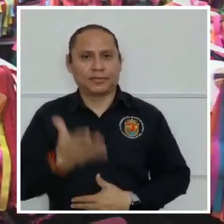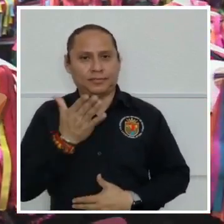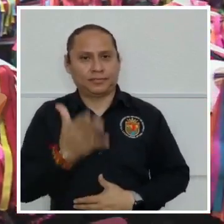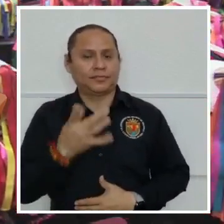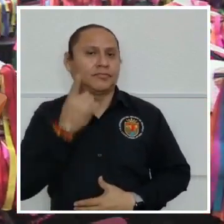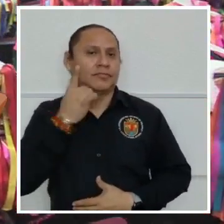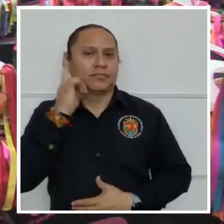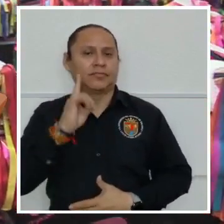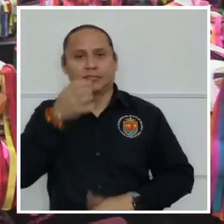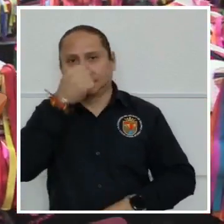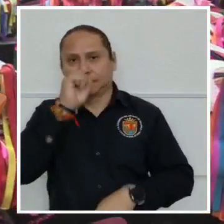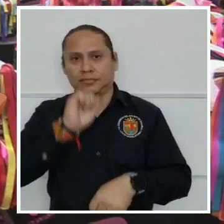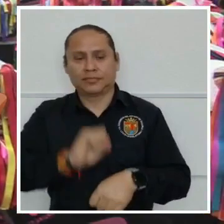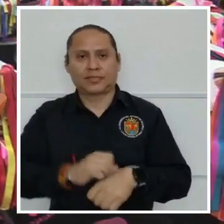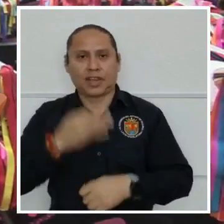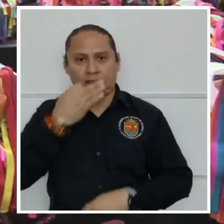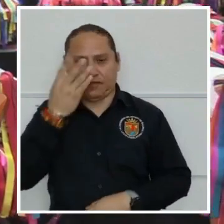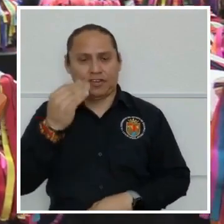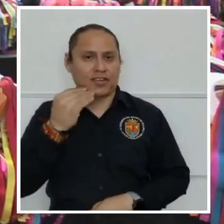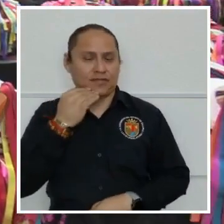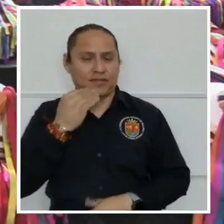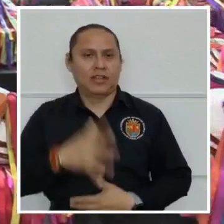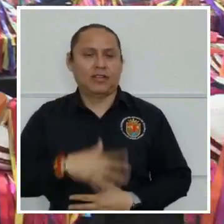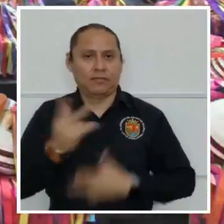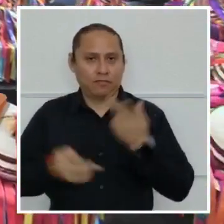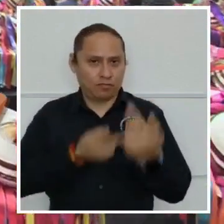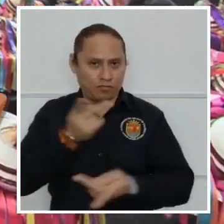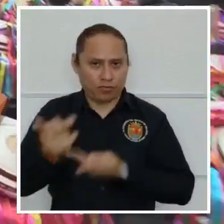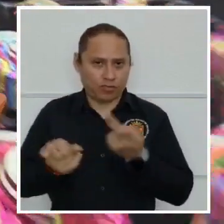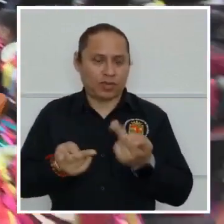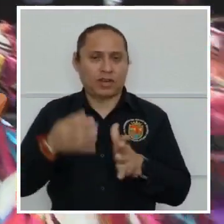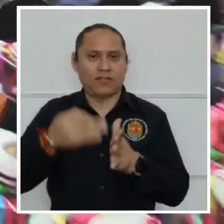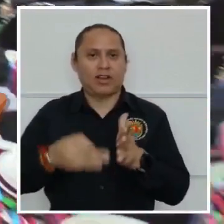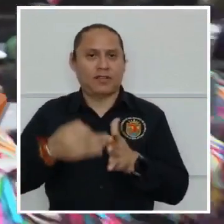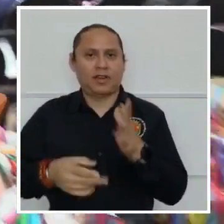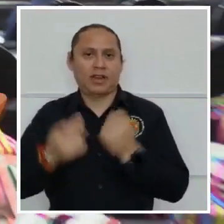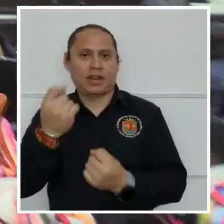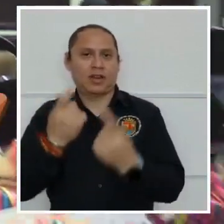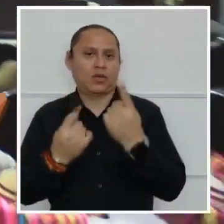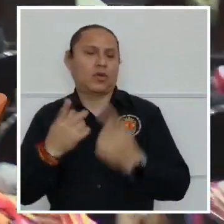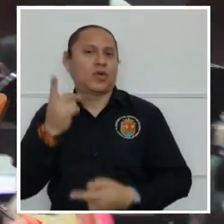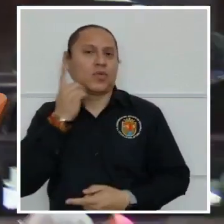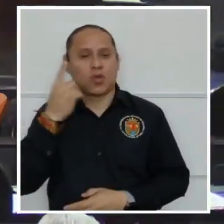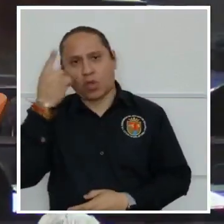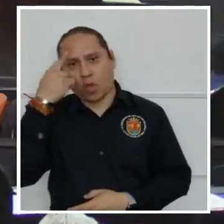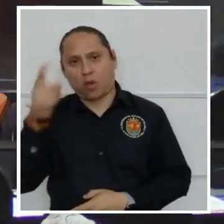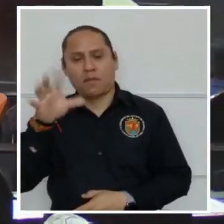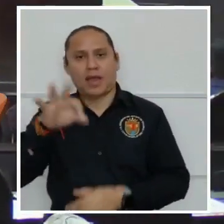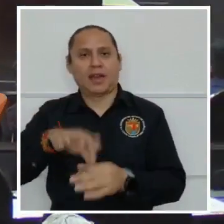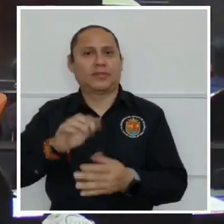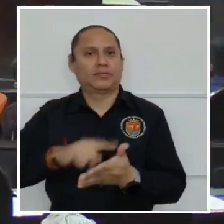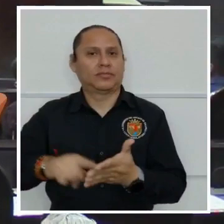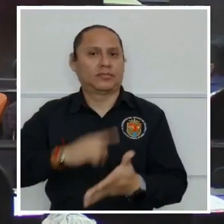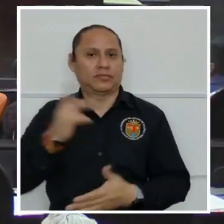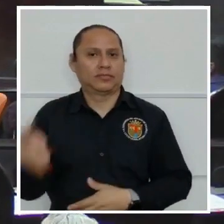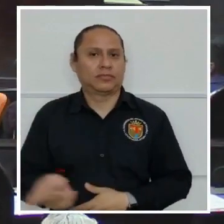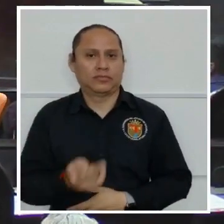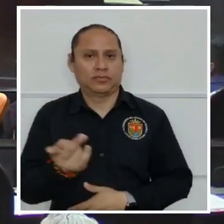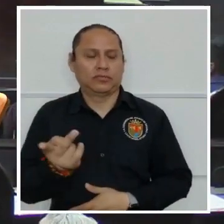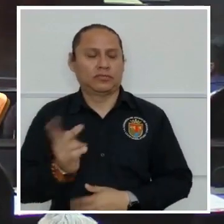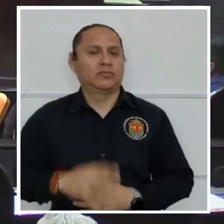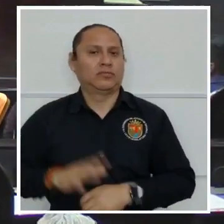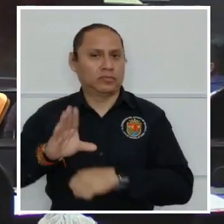Solicito a la diputada secretaria Flor de María Esponda Torres se sirva a verificar si falta algún diputado por emitir su voto. Con su